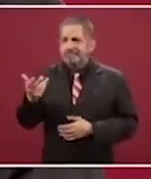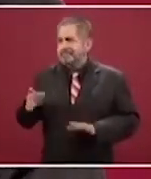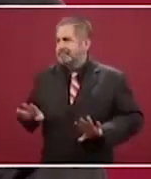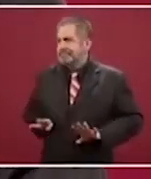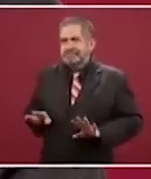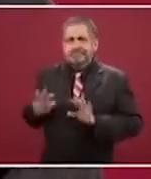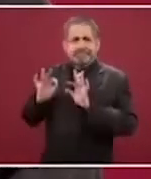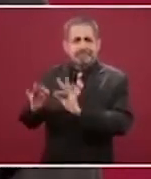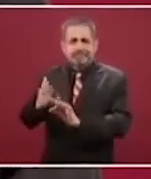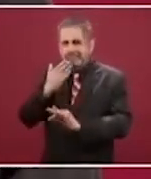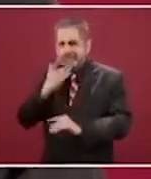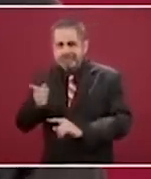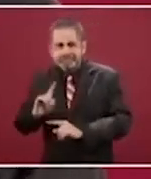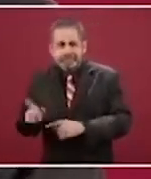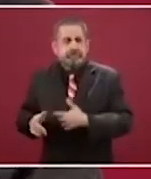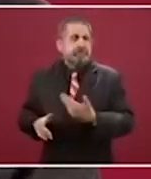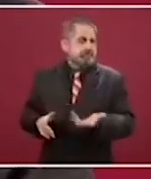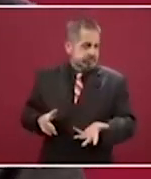por